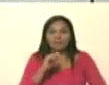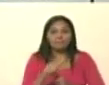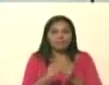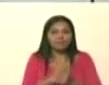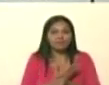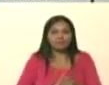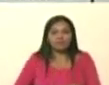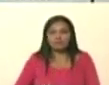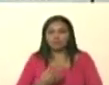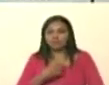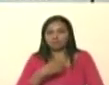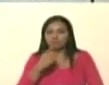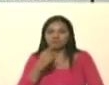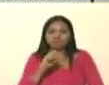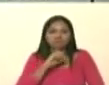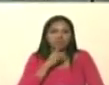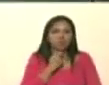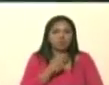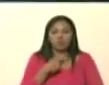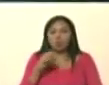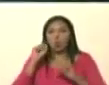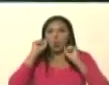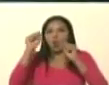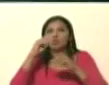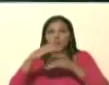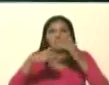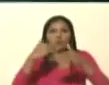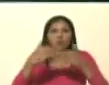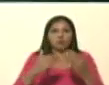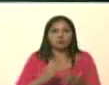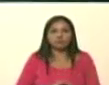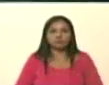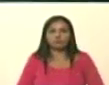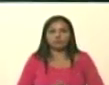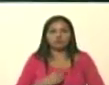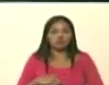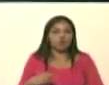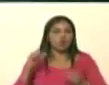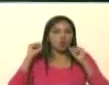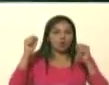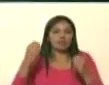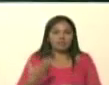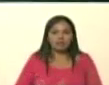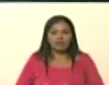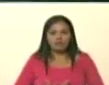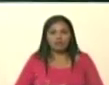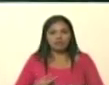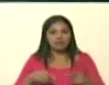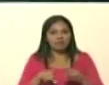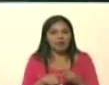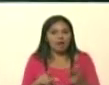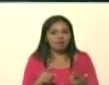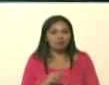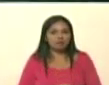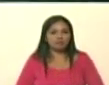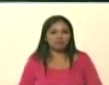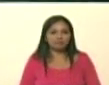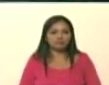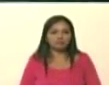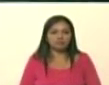podemos decir que estamos logrando rodolfo que estamos logrando alcaldes alcaldes empresarios